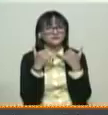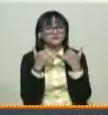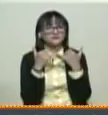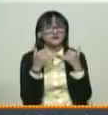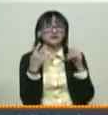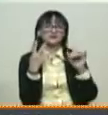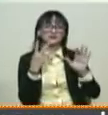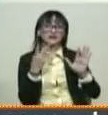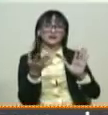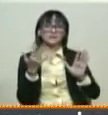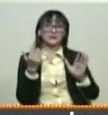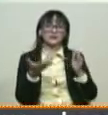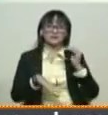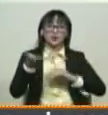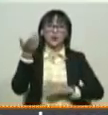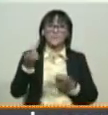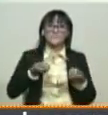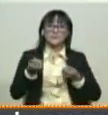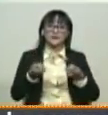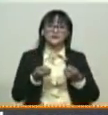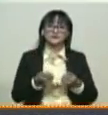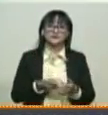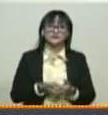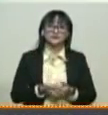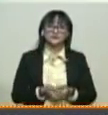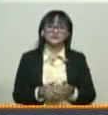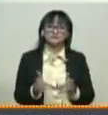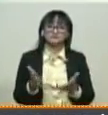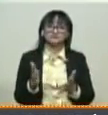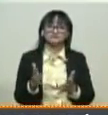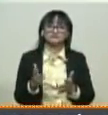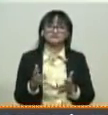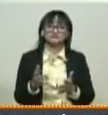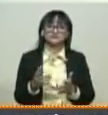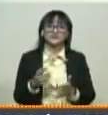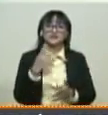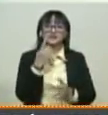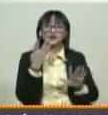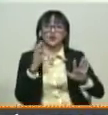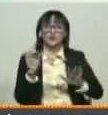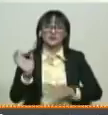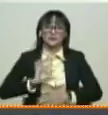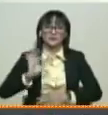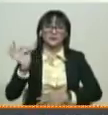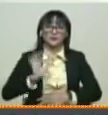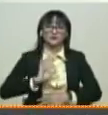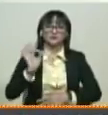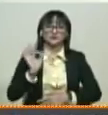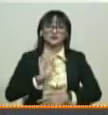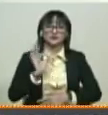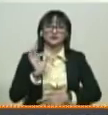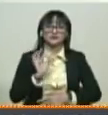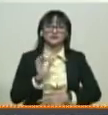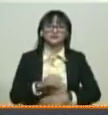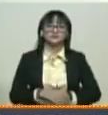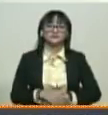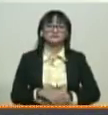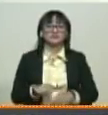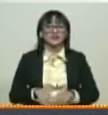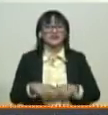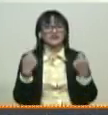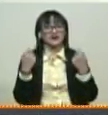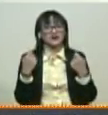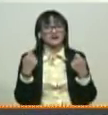7 pedidos con sobreprecio, por un monto cercano al 190%, produciendo un daño